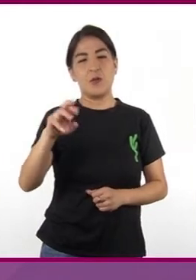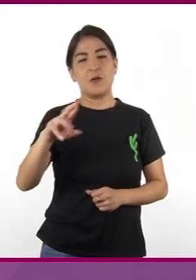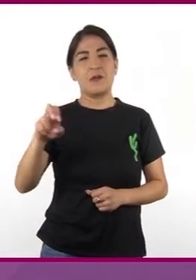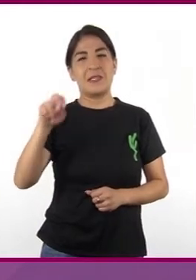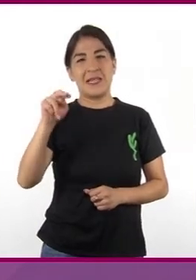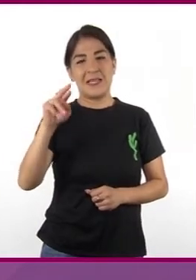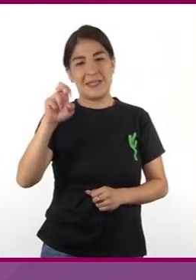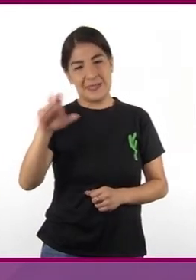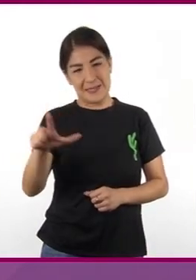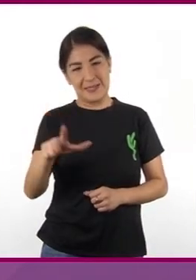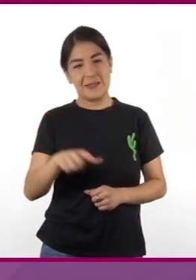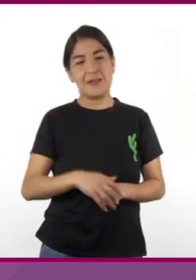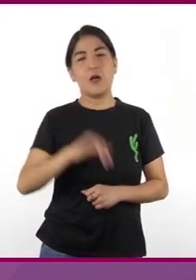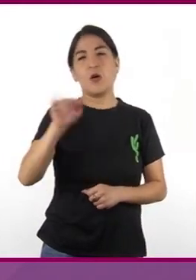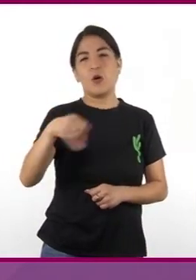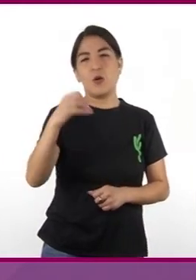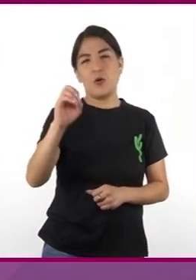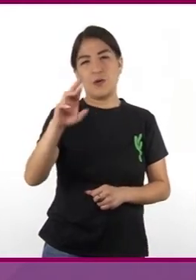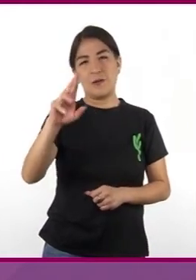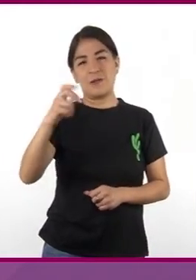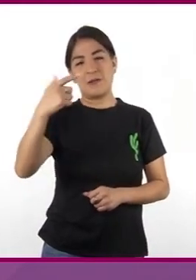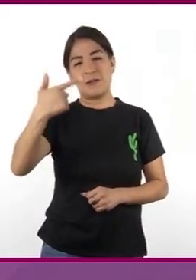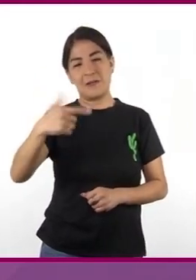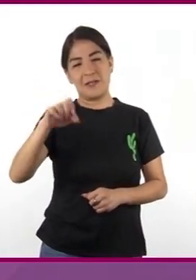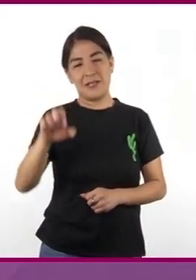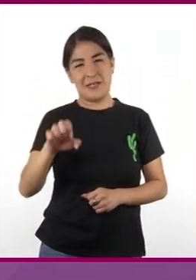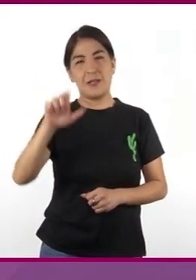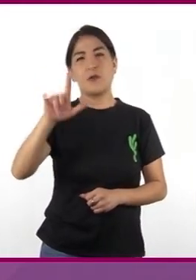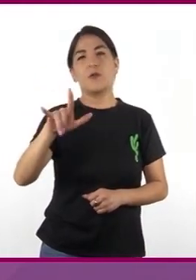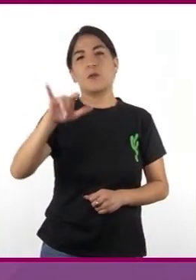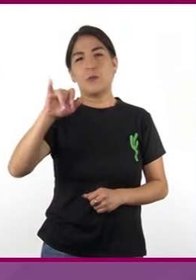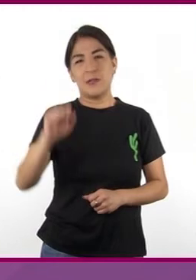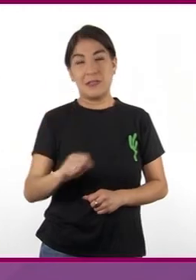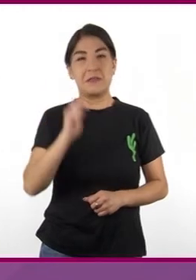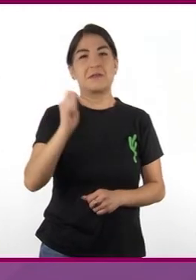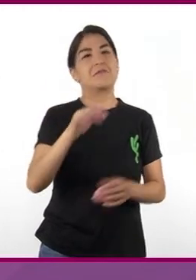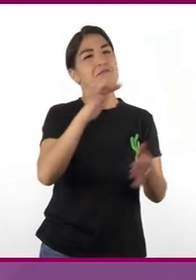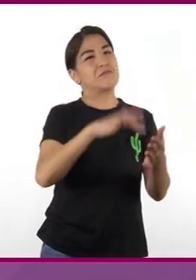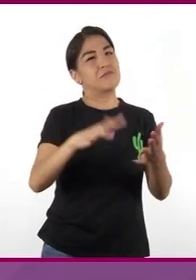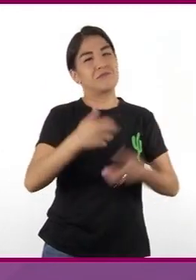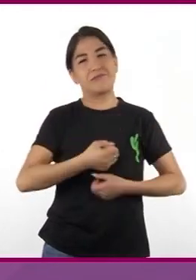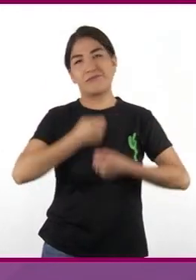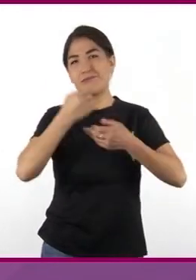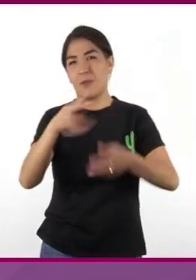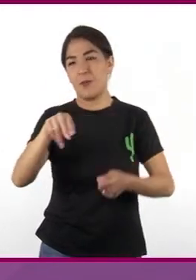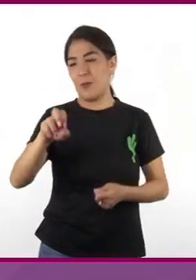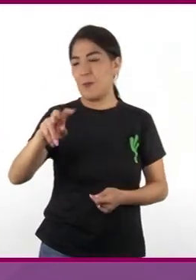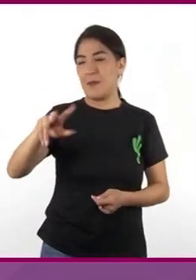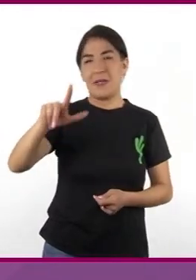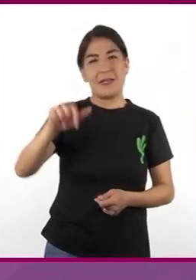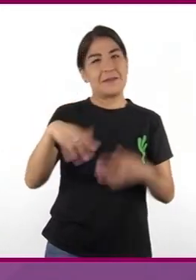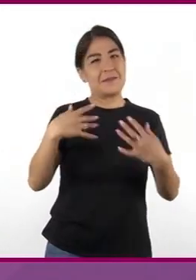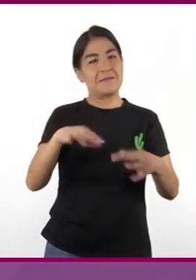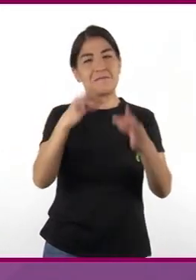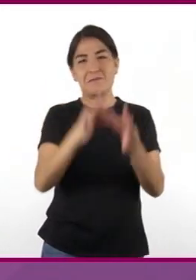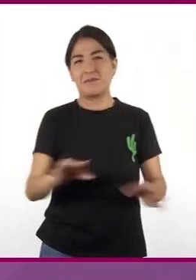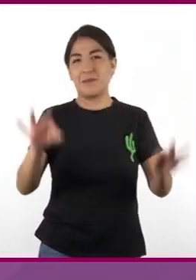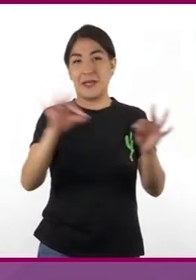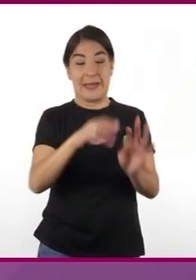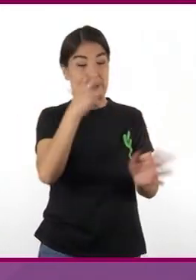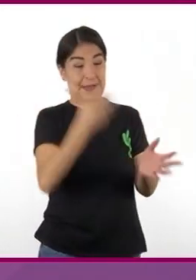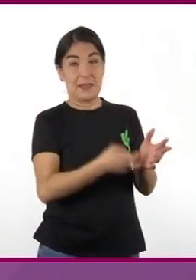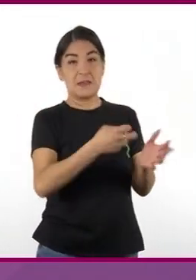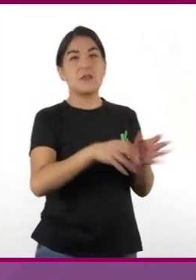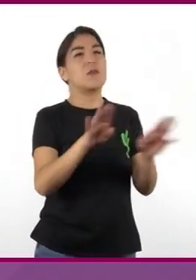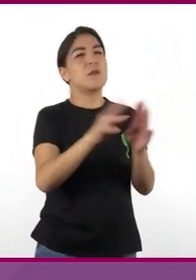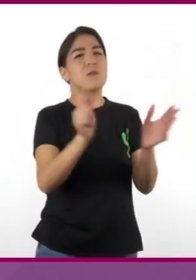Casares, un gran escritor presentando a un gran novelista. Allí, en una página,